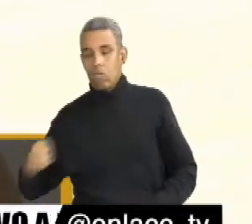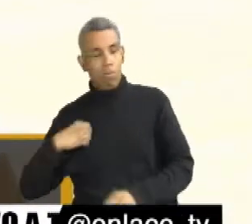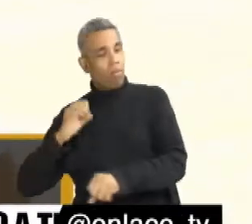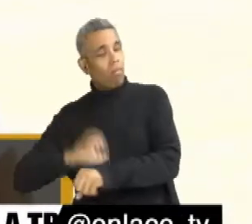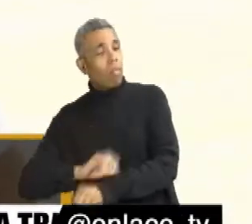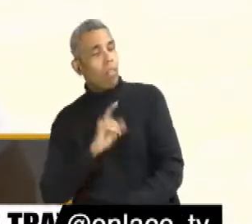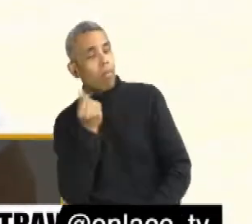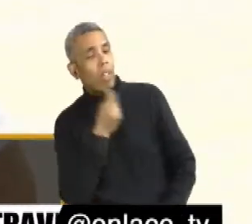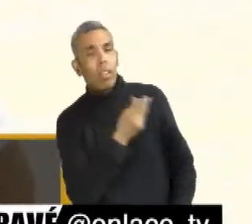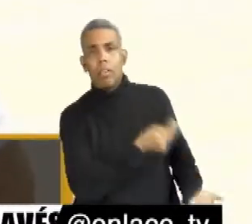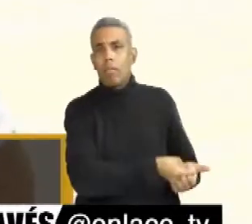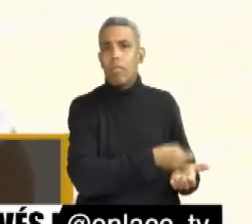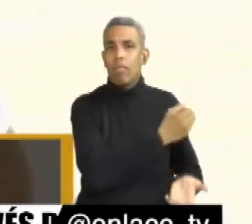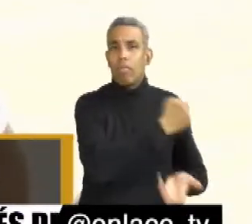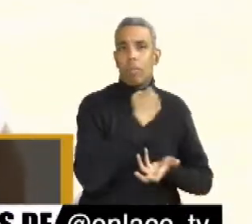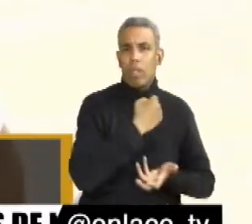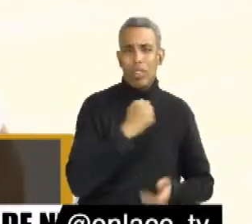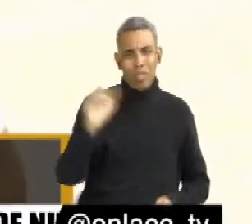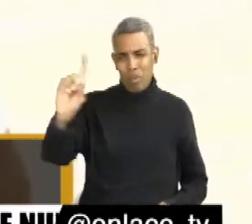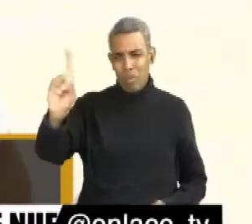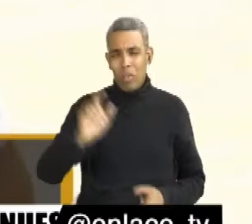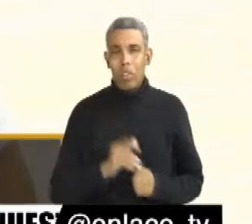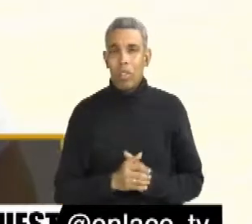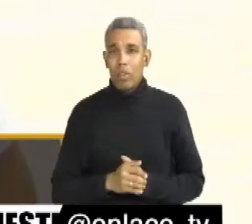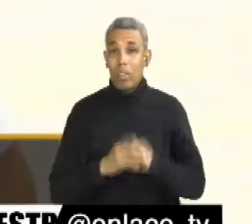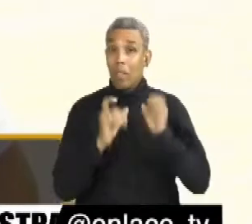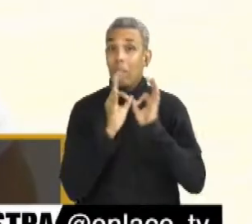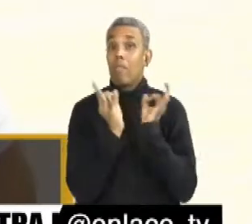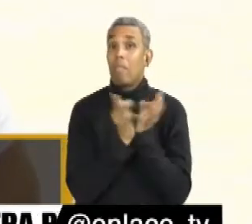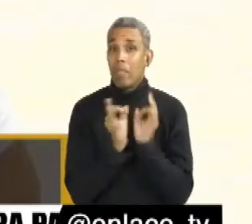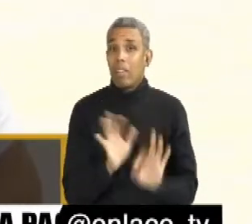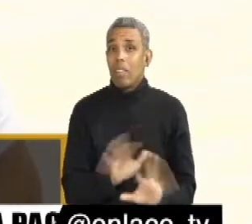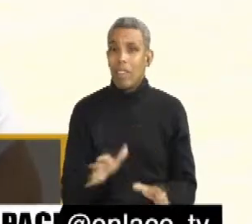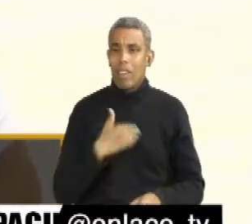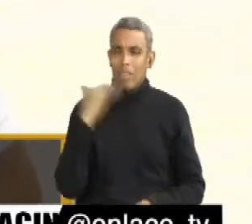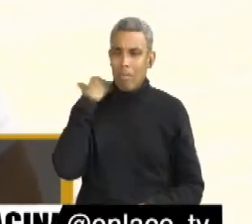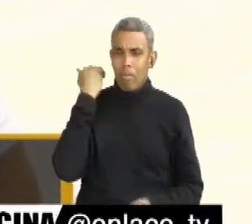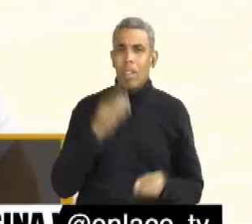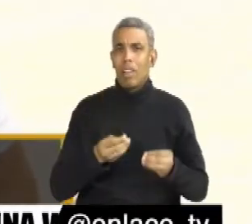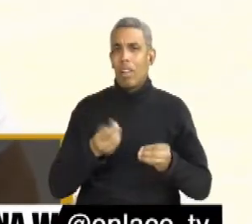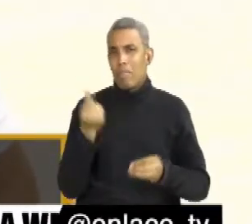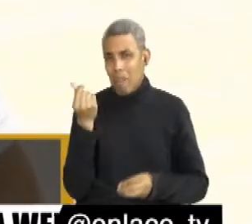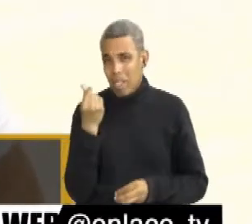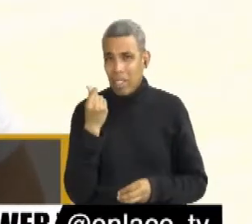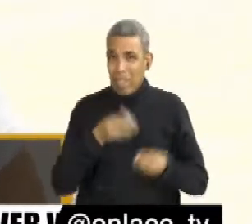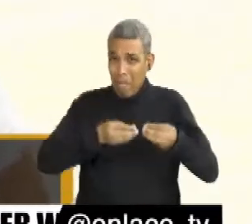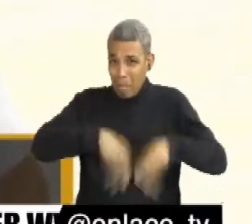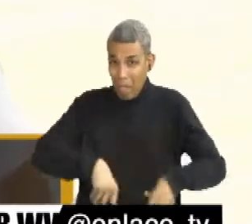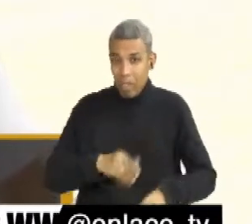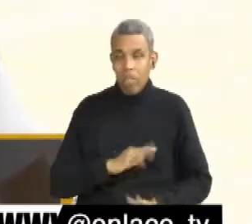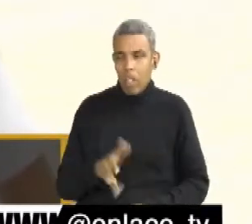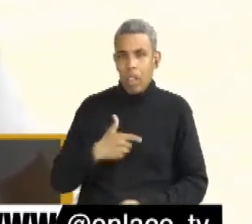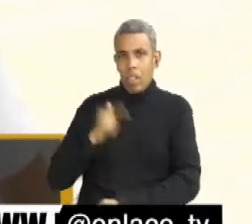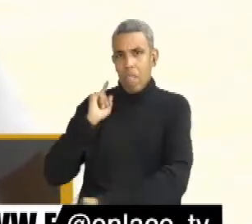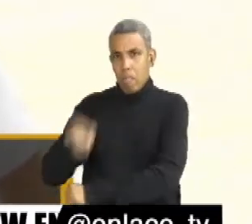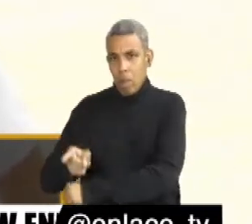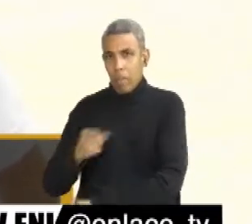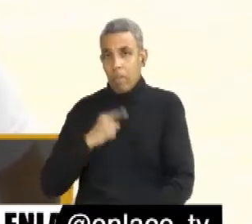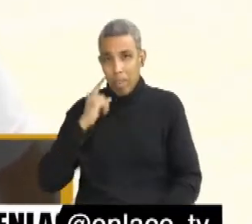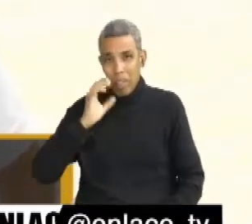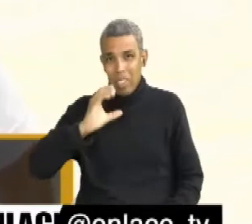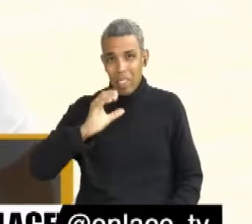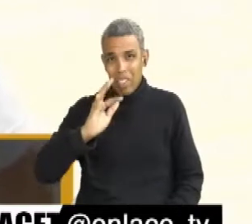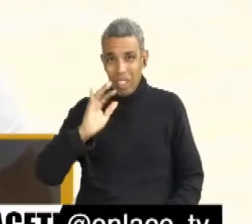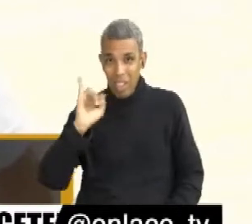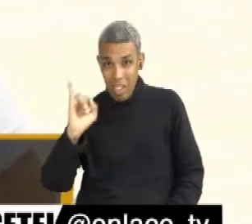resultó afectada con este robo ya interpuso la denuncia ante la Fiscalía y el CTI se encuentra bajo la investigación de este caso.